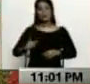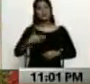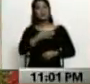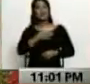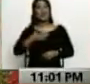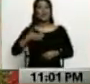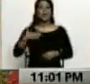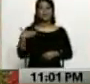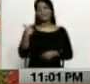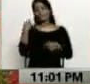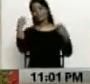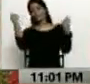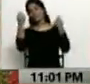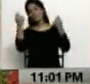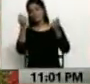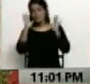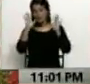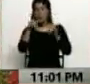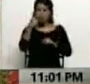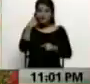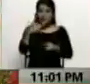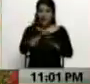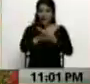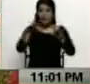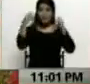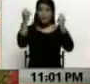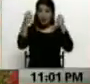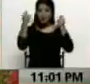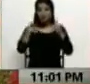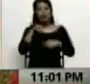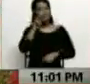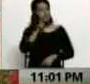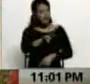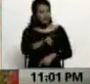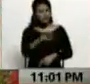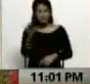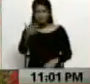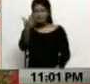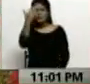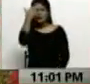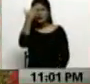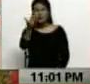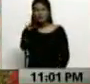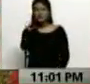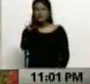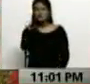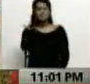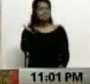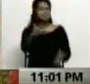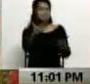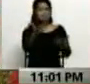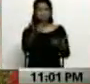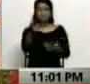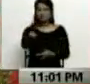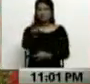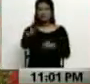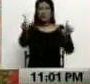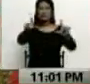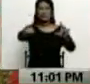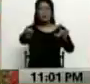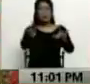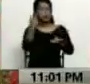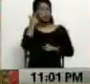presidencial esto esto tiene ya una propaganda en en la en yo la vi creo que fue no sé